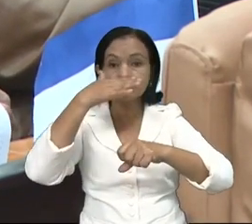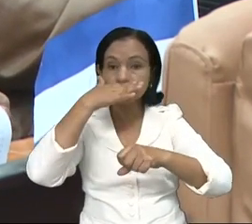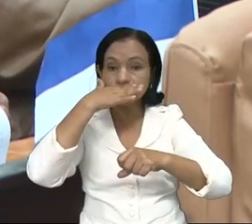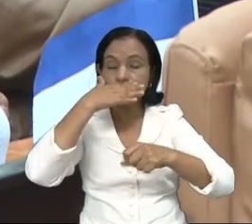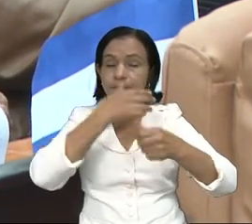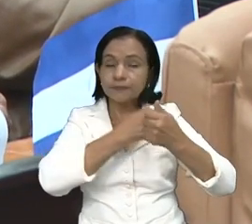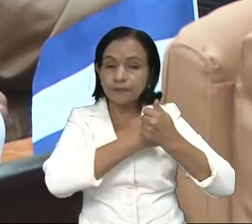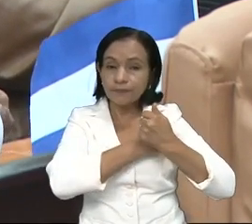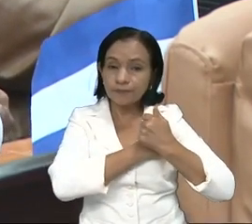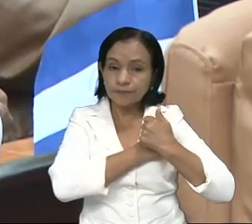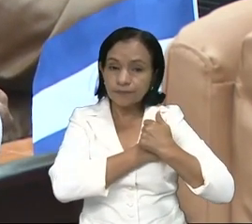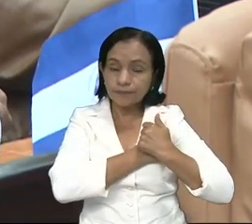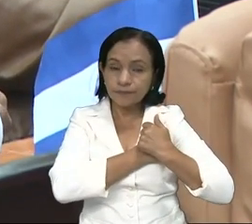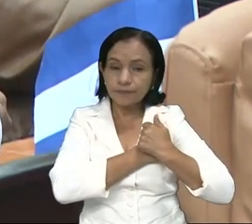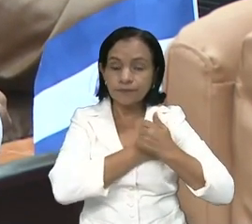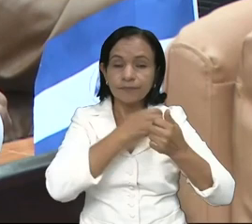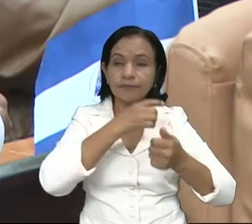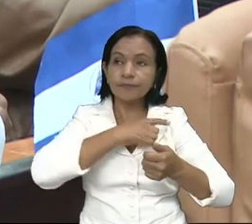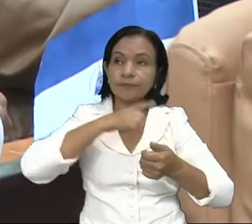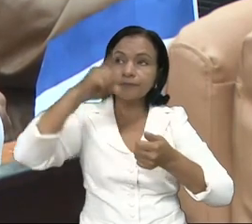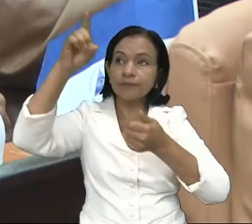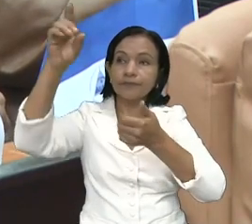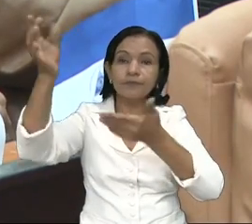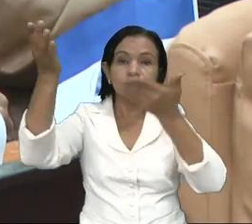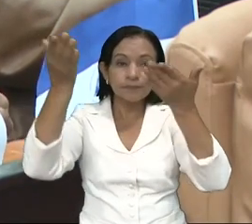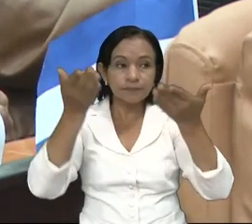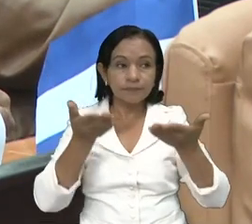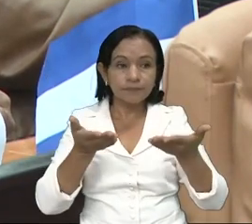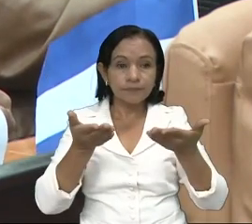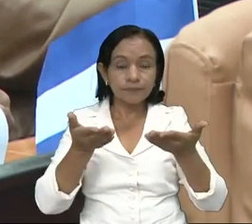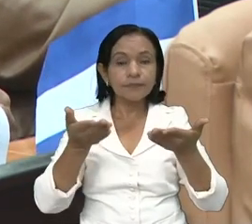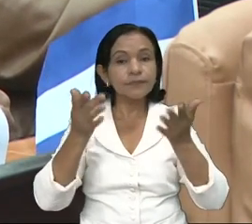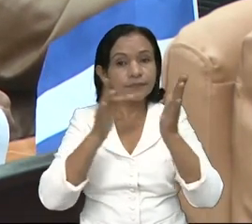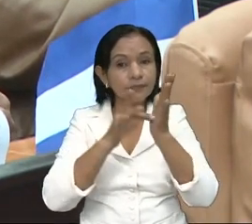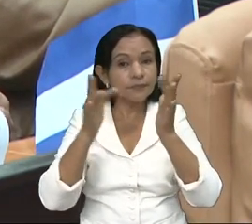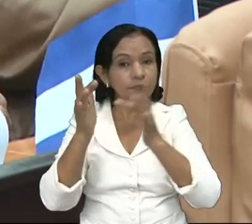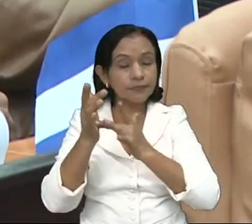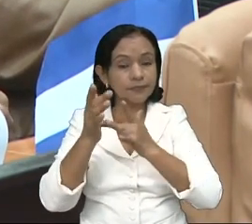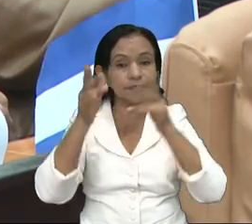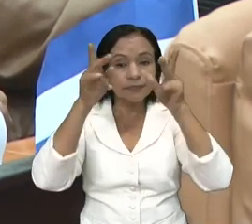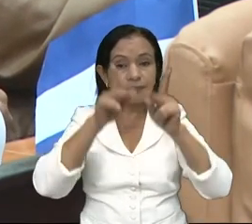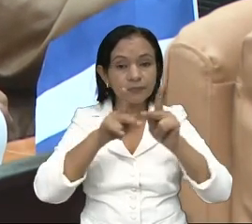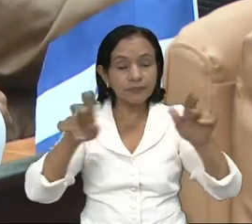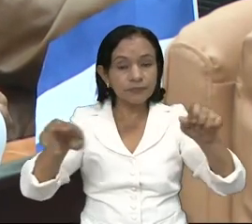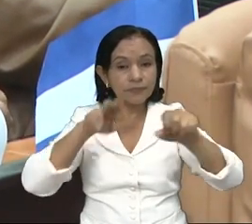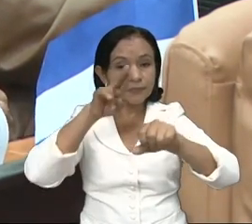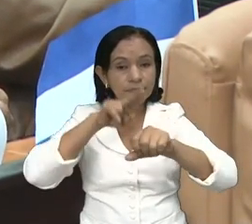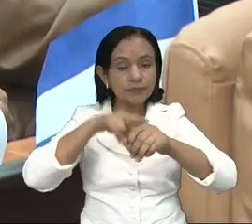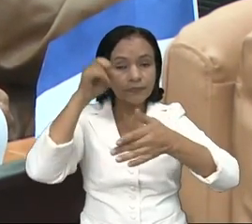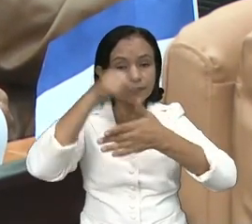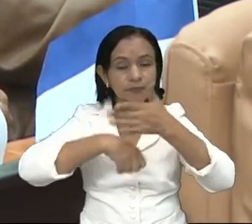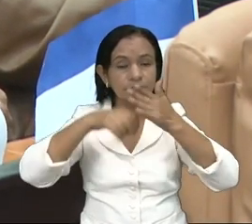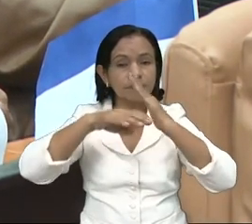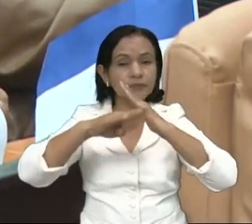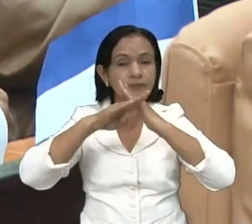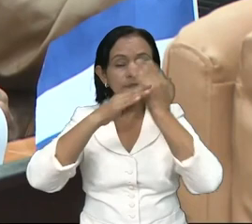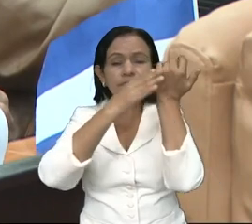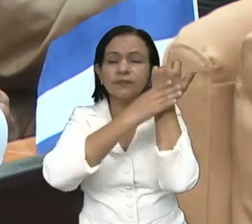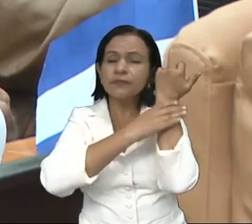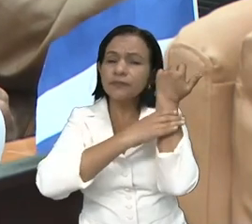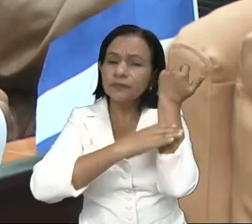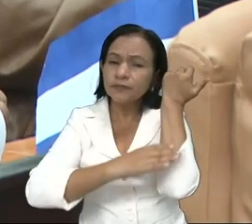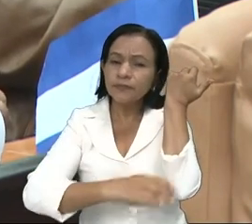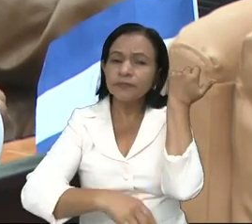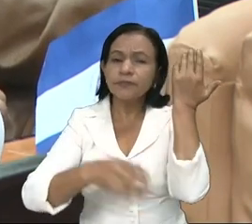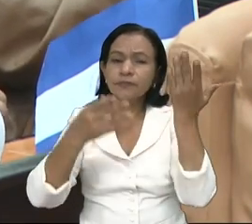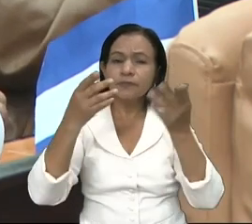ese amor que nos legó nuestro Señor Jesucristo, ha formulado en el Plan Nacional de Lucha contra la Pobreza